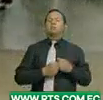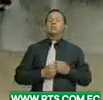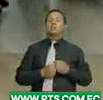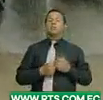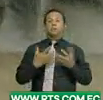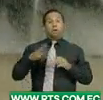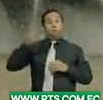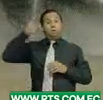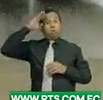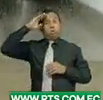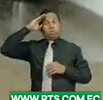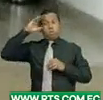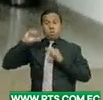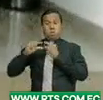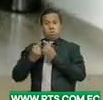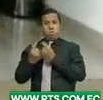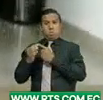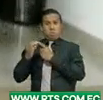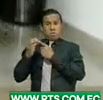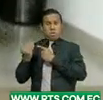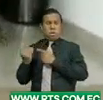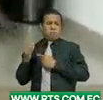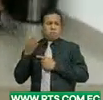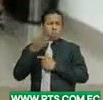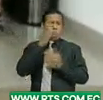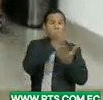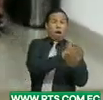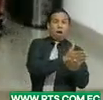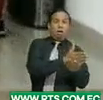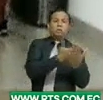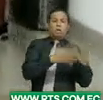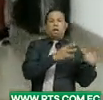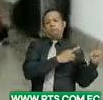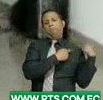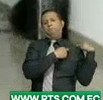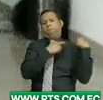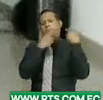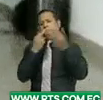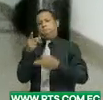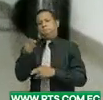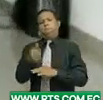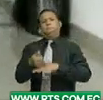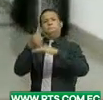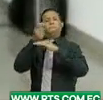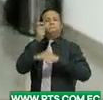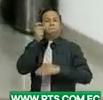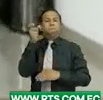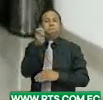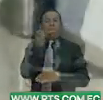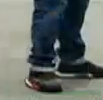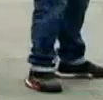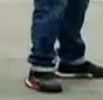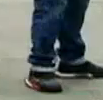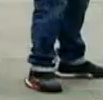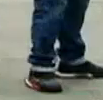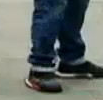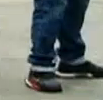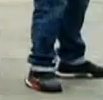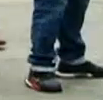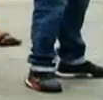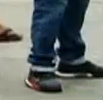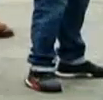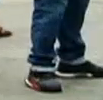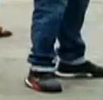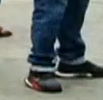Victoria 708, todo queda en manos de la Fiscalía, informó Adriana Peralta. Y